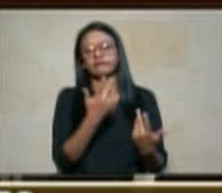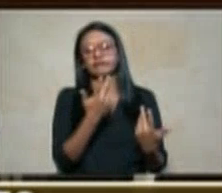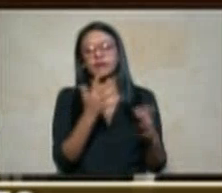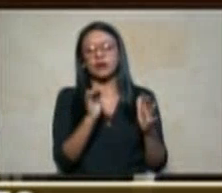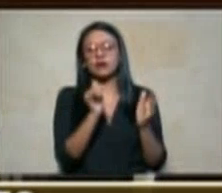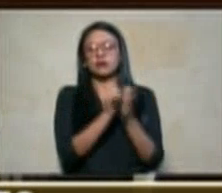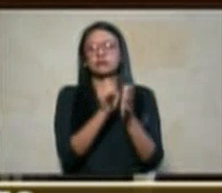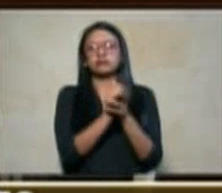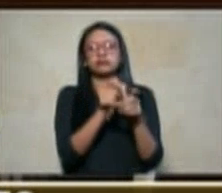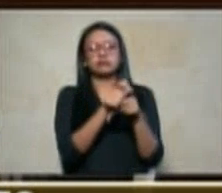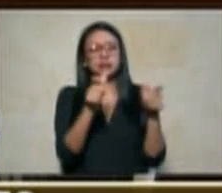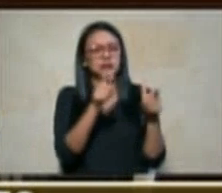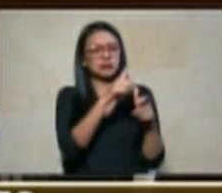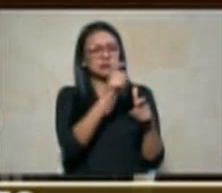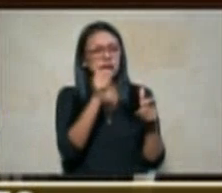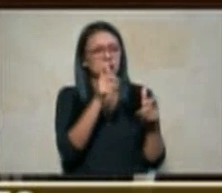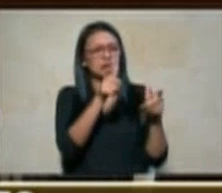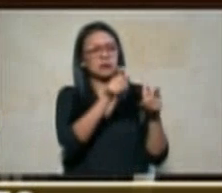presenten